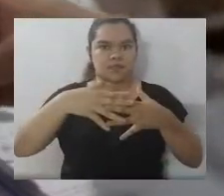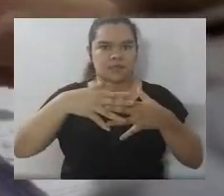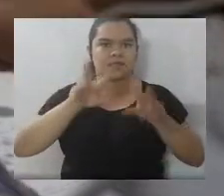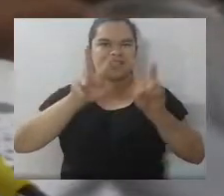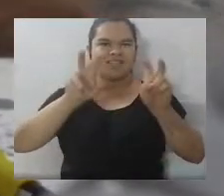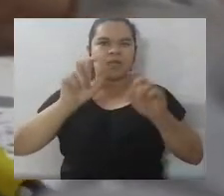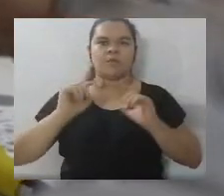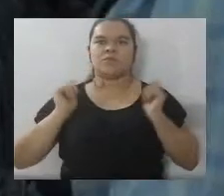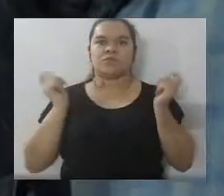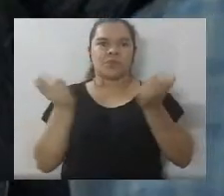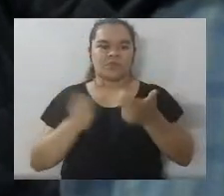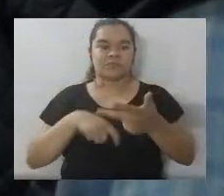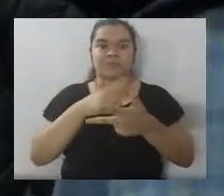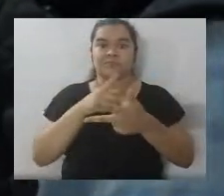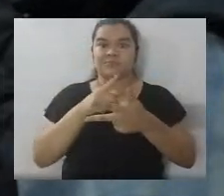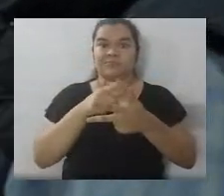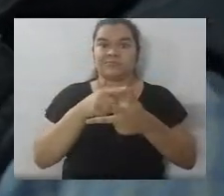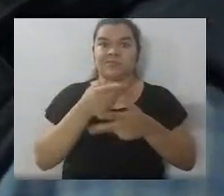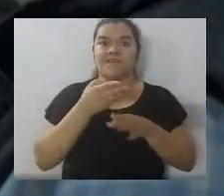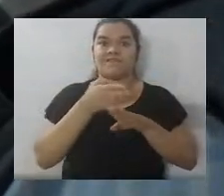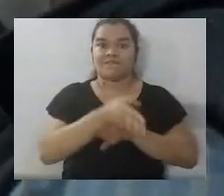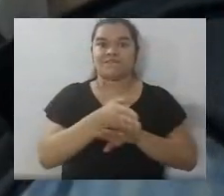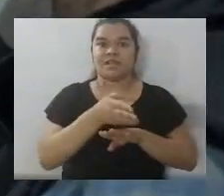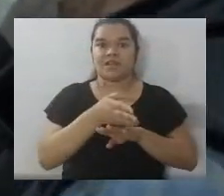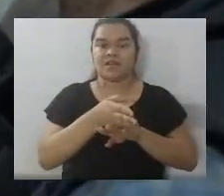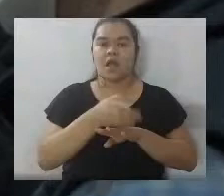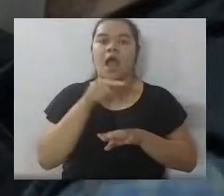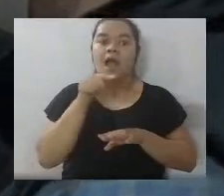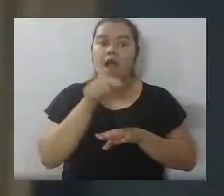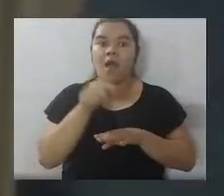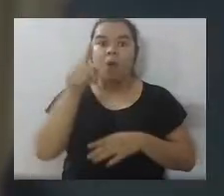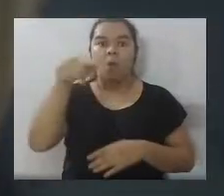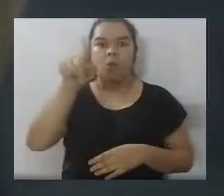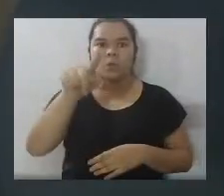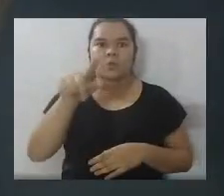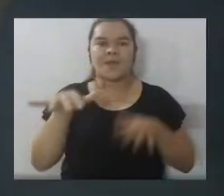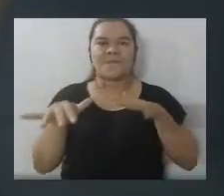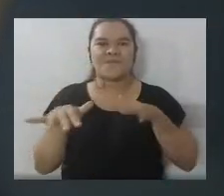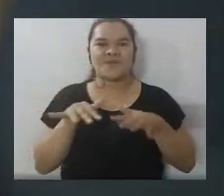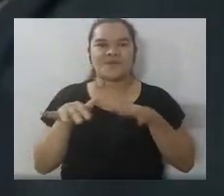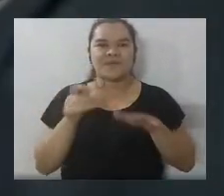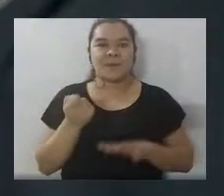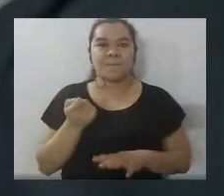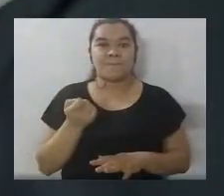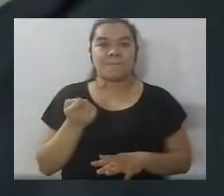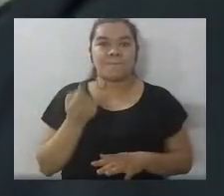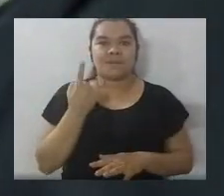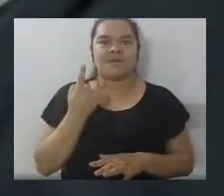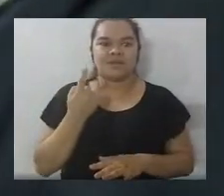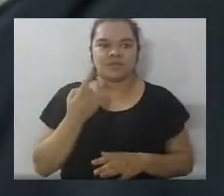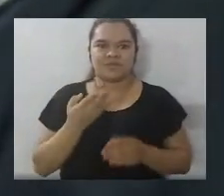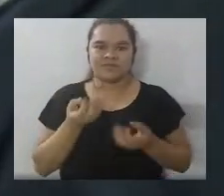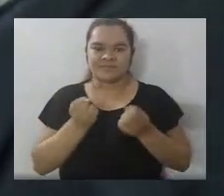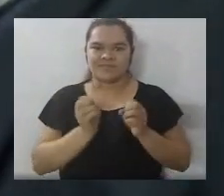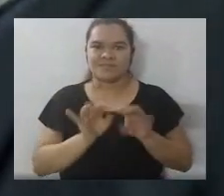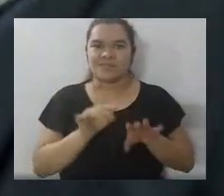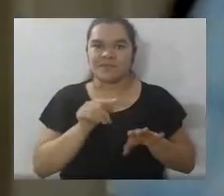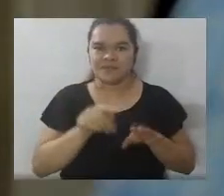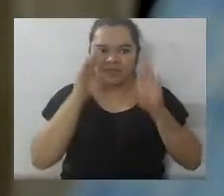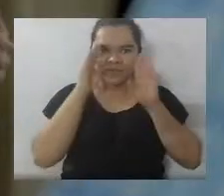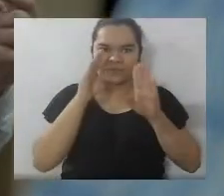vista social, en el cual ustedes van a tener que hacer frente como su primer paso para ser ingresantes de la